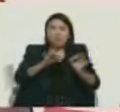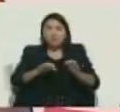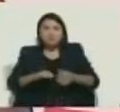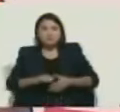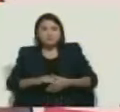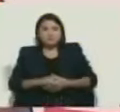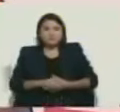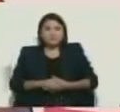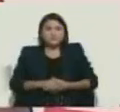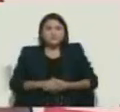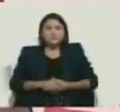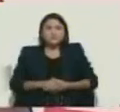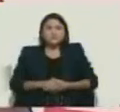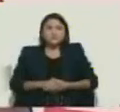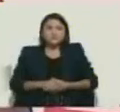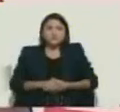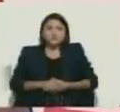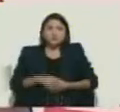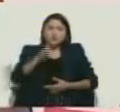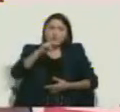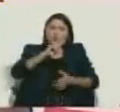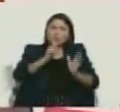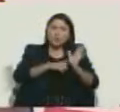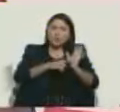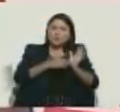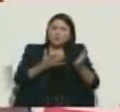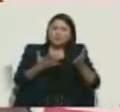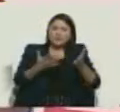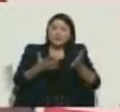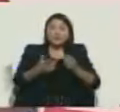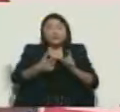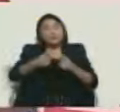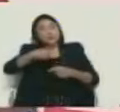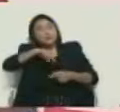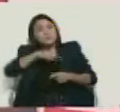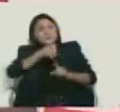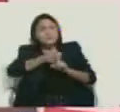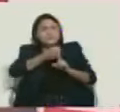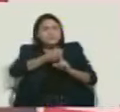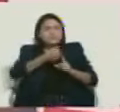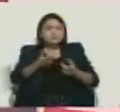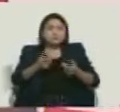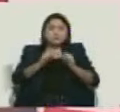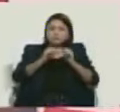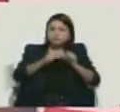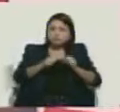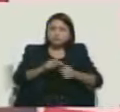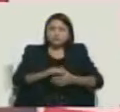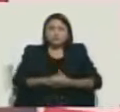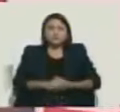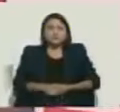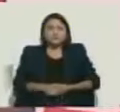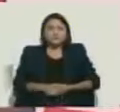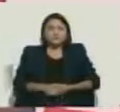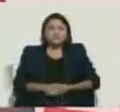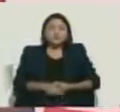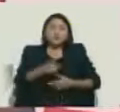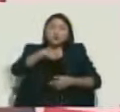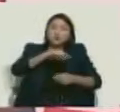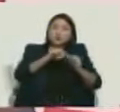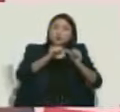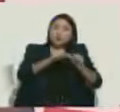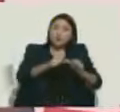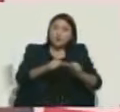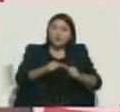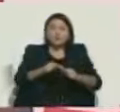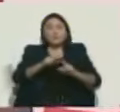las cumple. Nunca las cumple. Y nosotros insistimos y seguimos, ¿ves? Y seguimos.